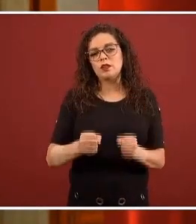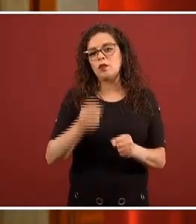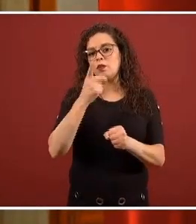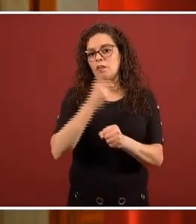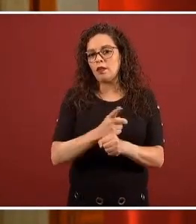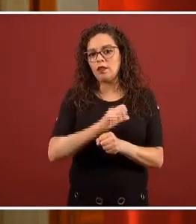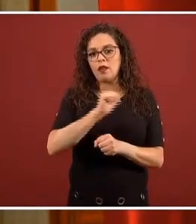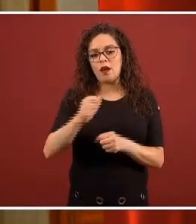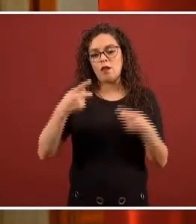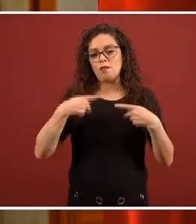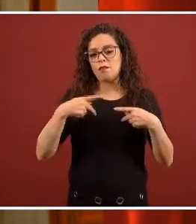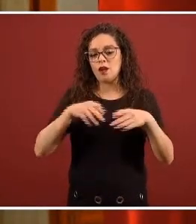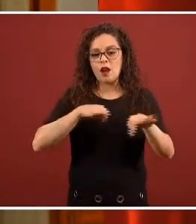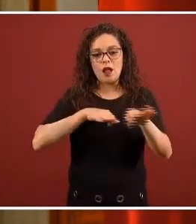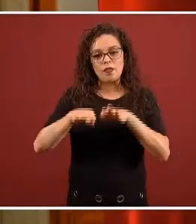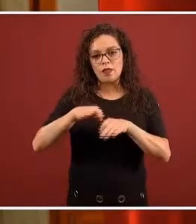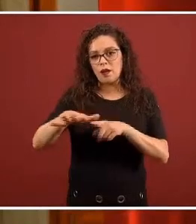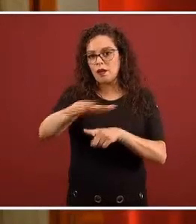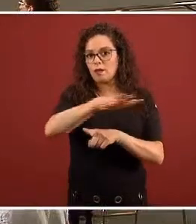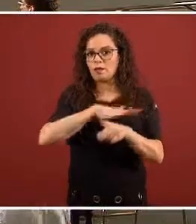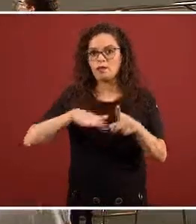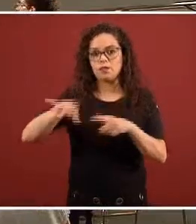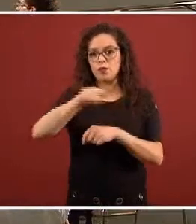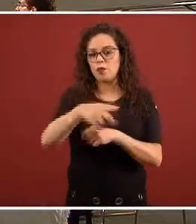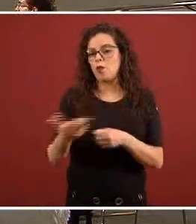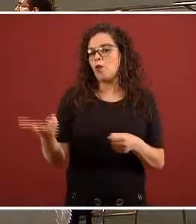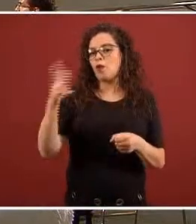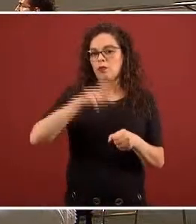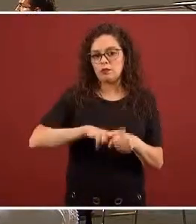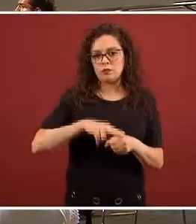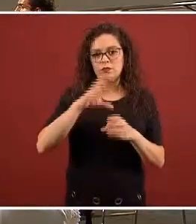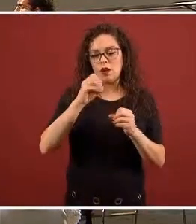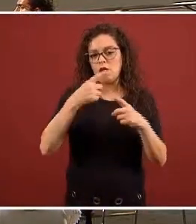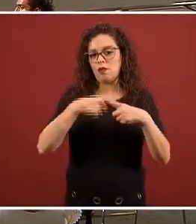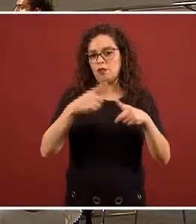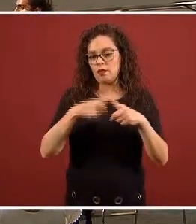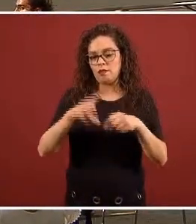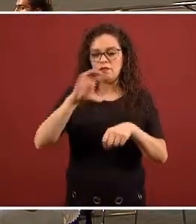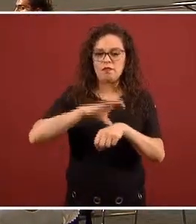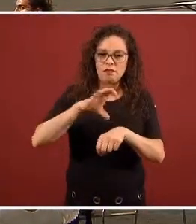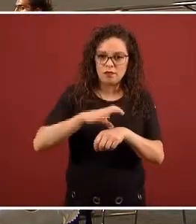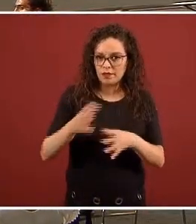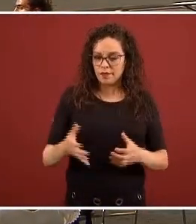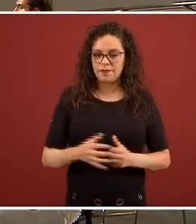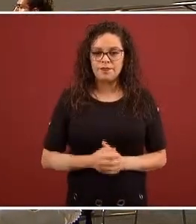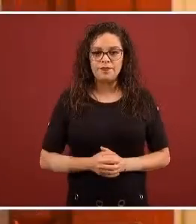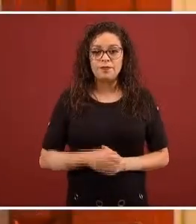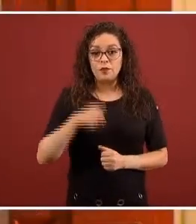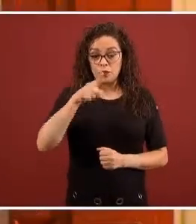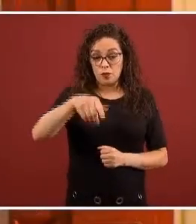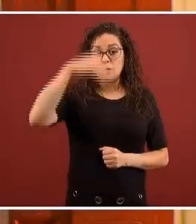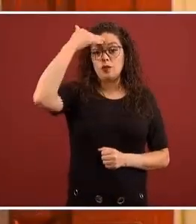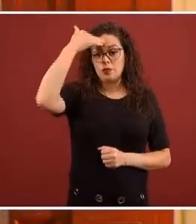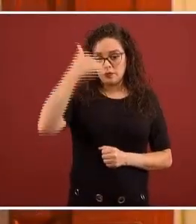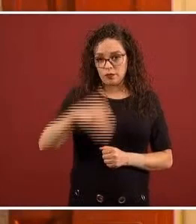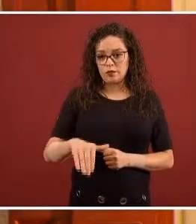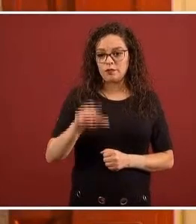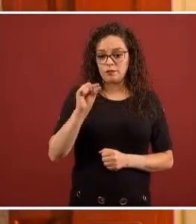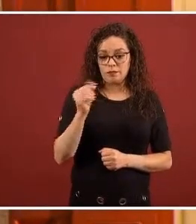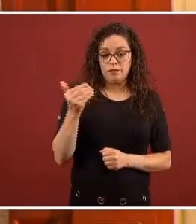trabajadores, de nuestros compañeros. De tal forma que ustedes saben que